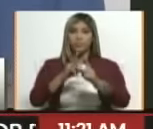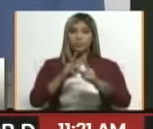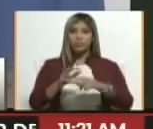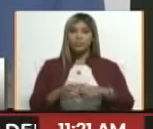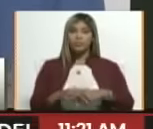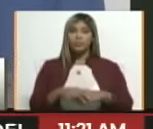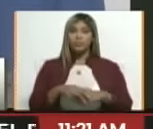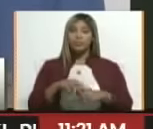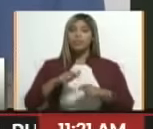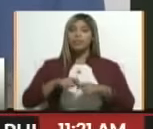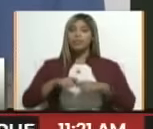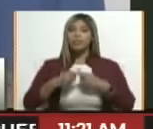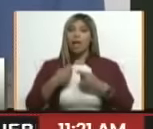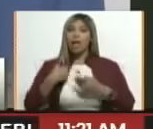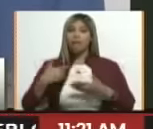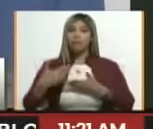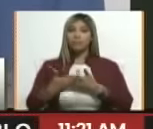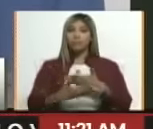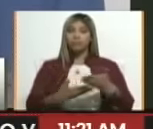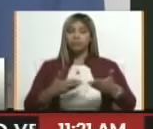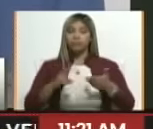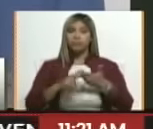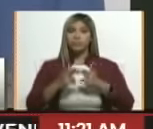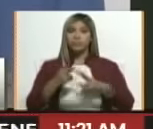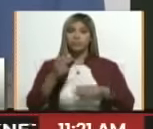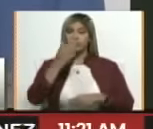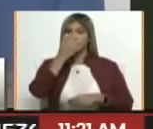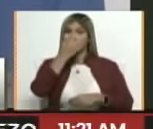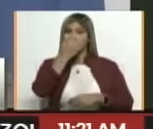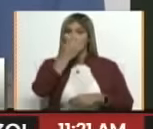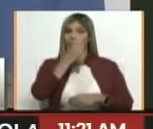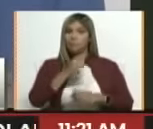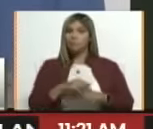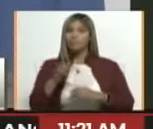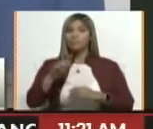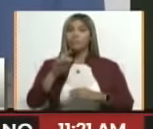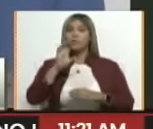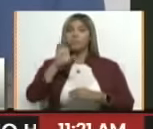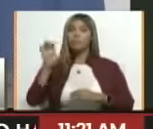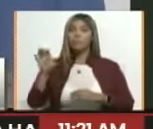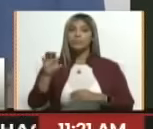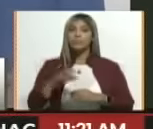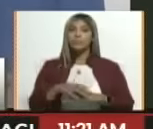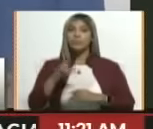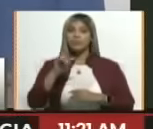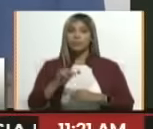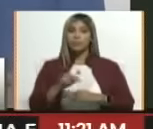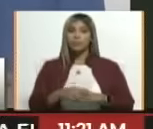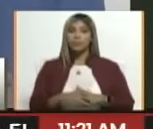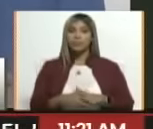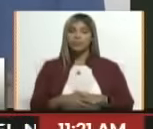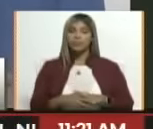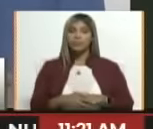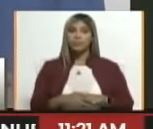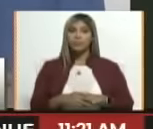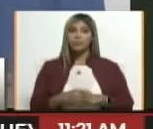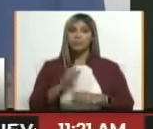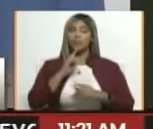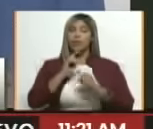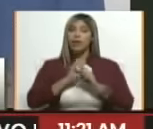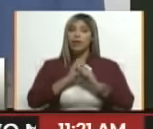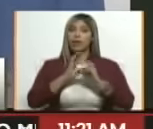que vulneran la convivencia pacífica entre los estados y a su vez son una